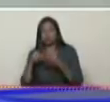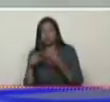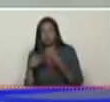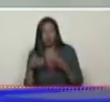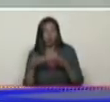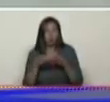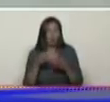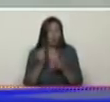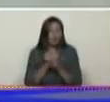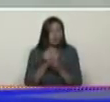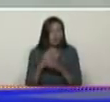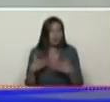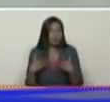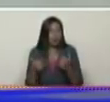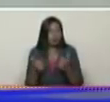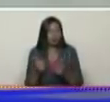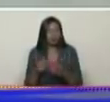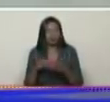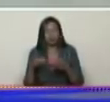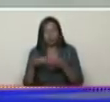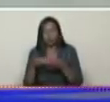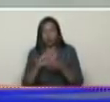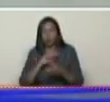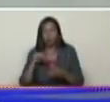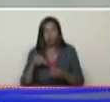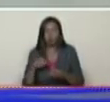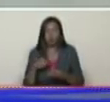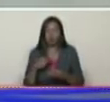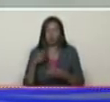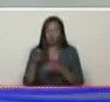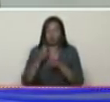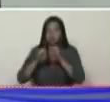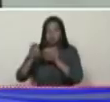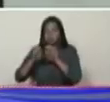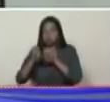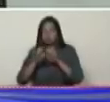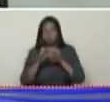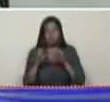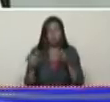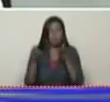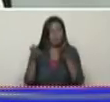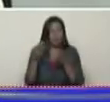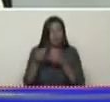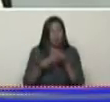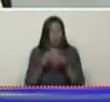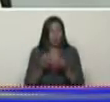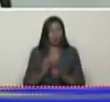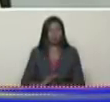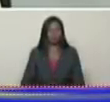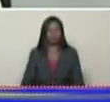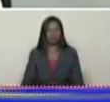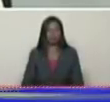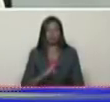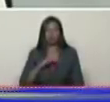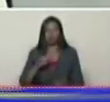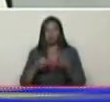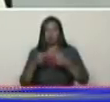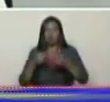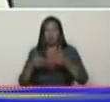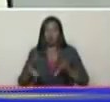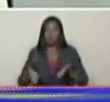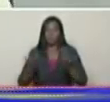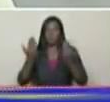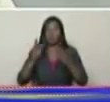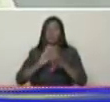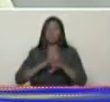deben estar los equipos. Todo eso lo estamos evaluando, haciendo el levantamiento. Vamos a levantar la infraestructura, porque